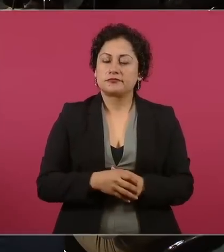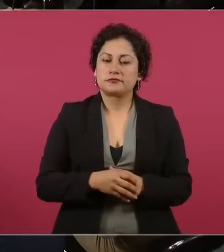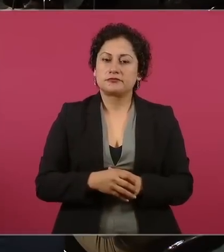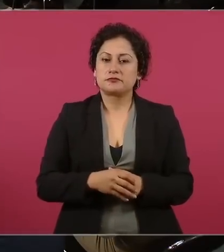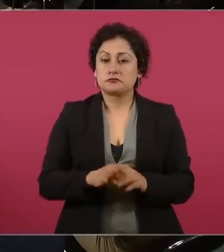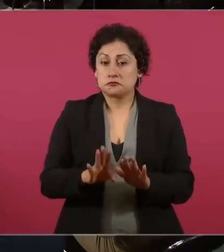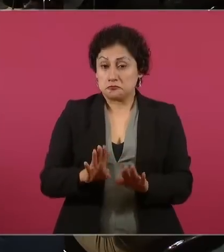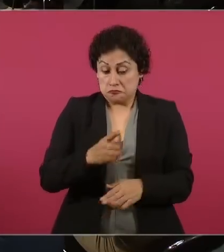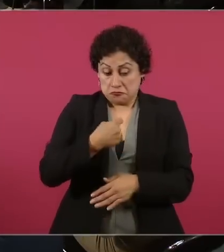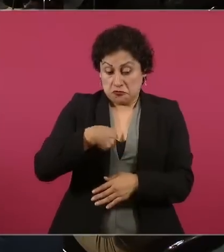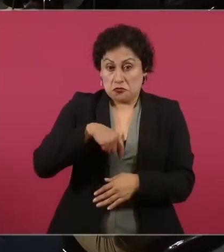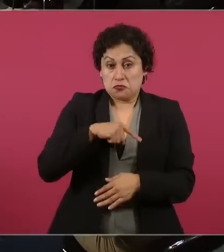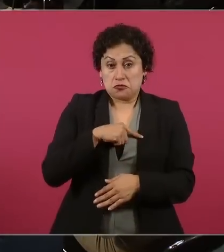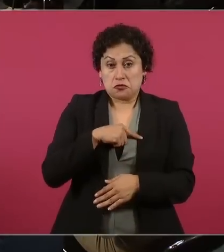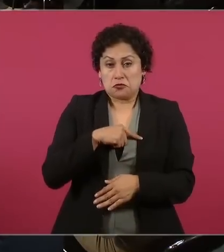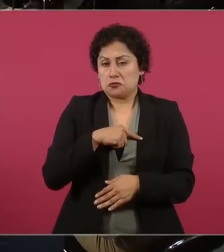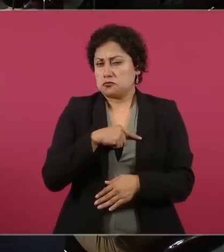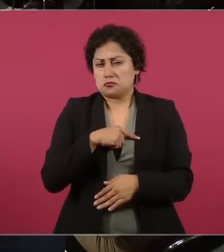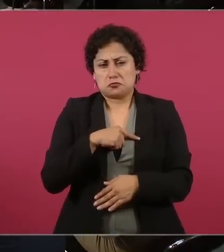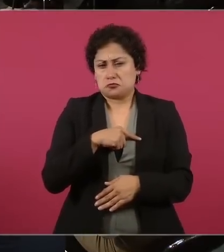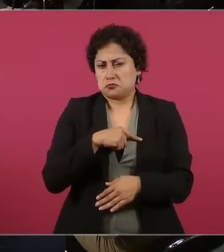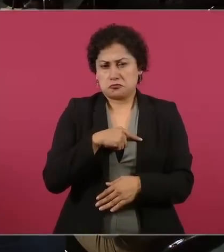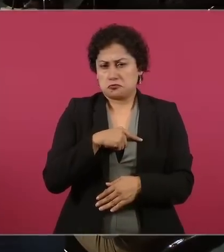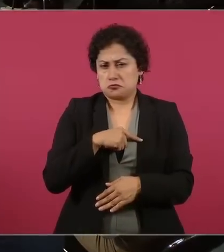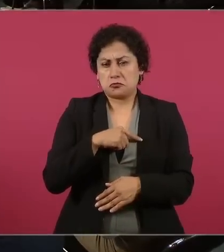cuando mucho, va a haber un crecimiento de 5.